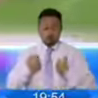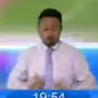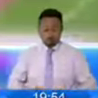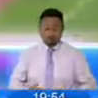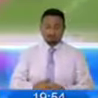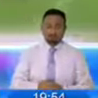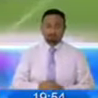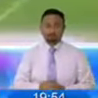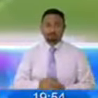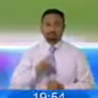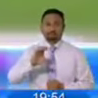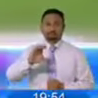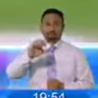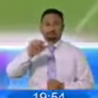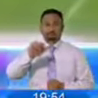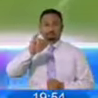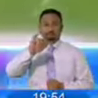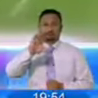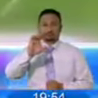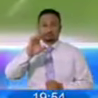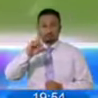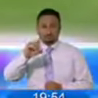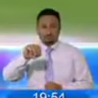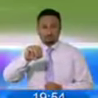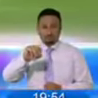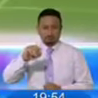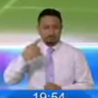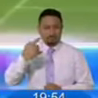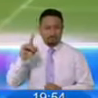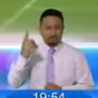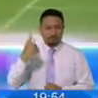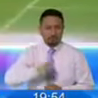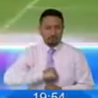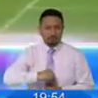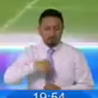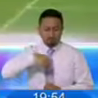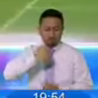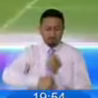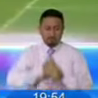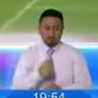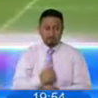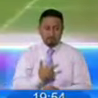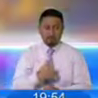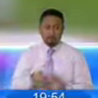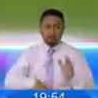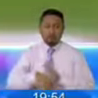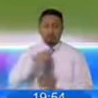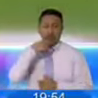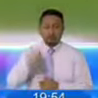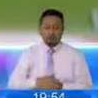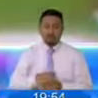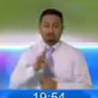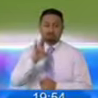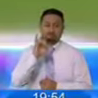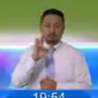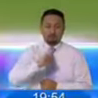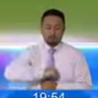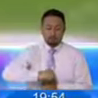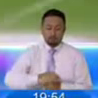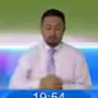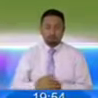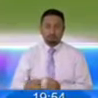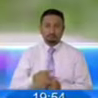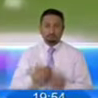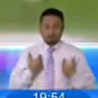felipe caicedo por su parte es el máximo artillero ecuatoriano en las presentes eliminatorias camino a rusia con 7 goles felipao ha